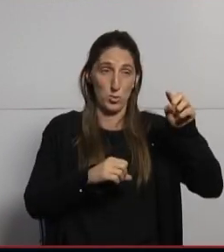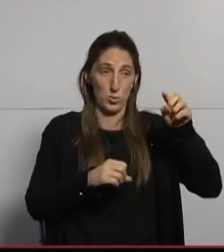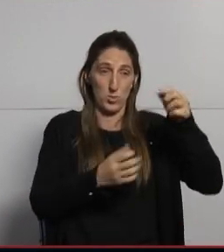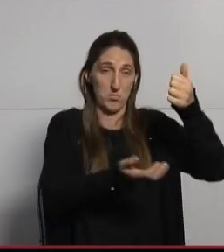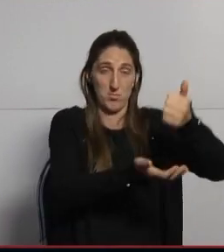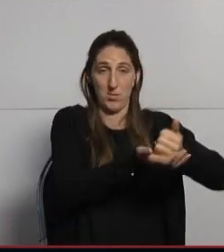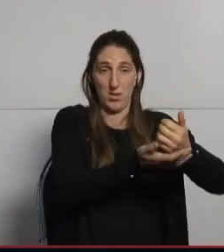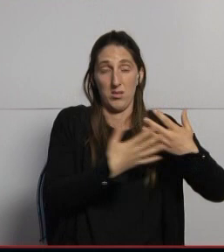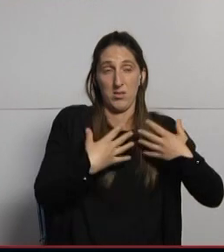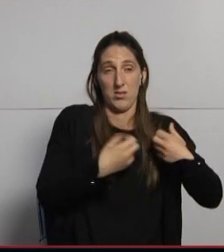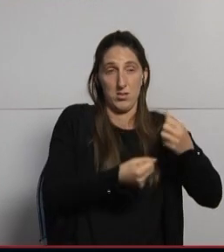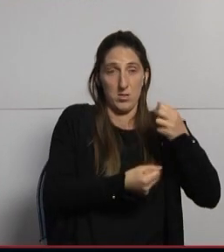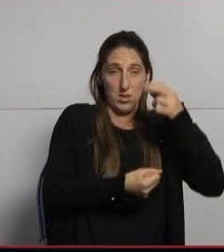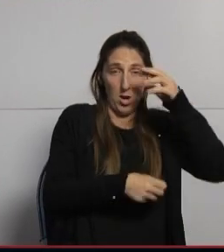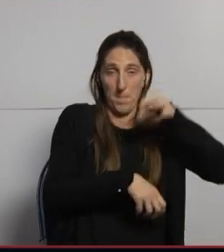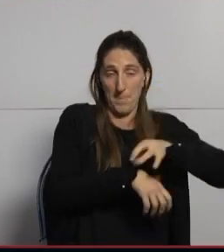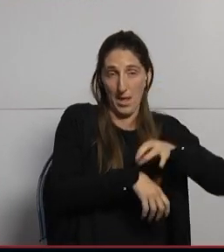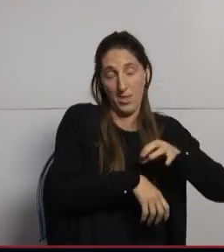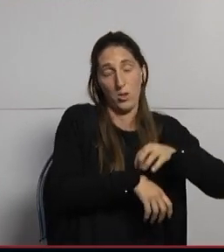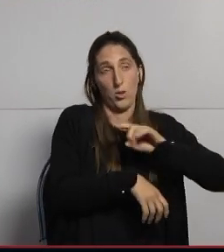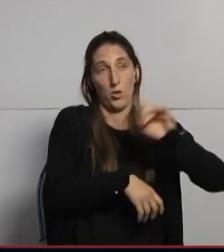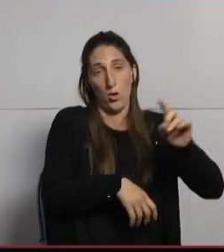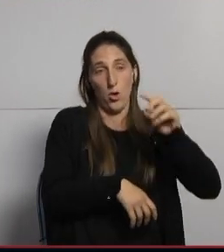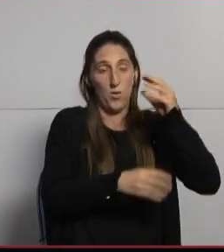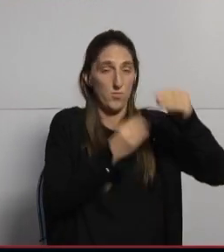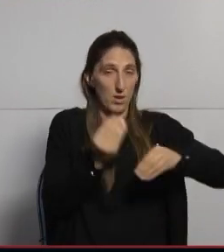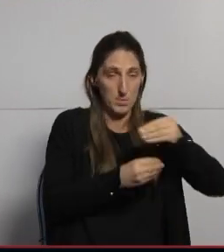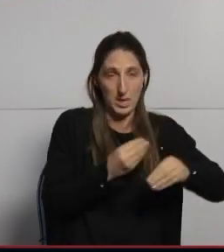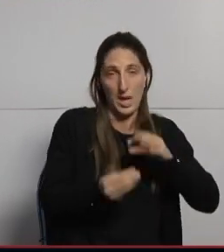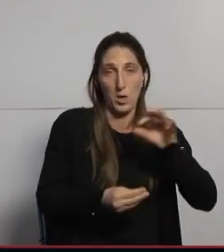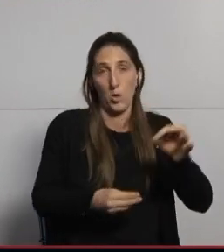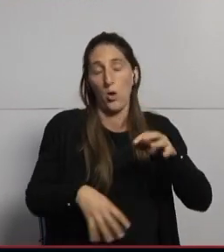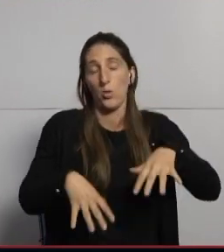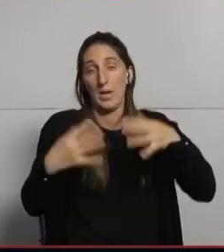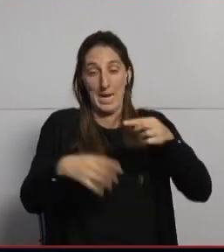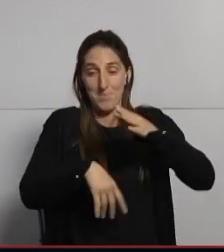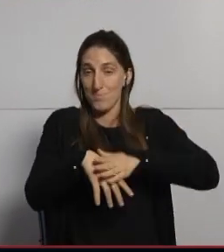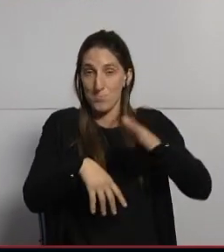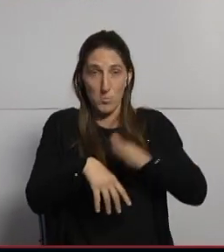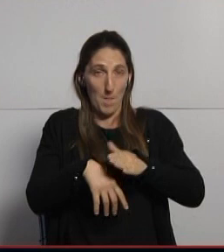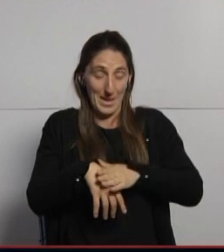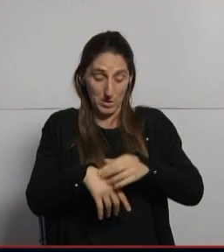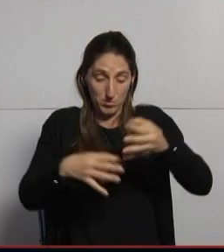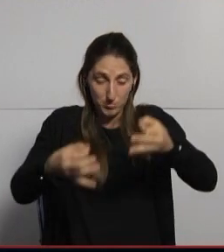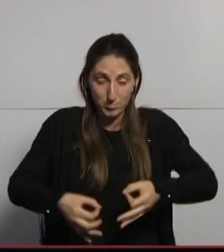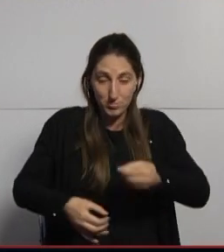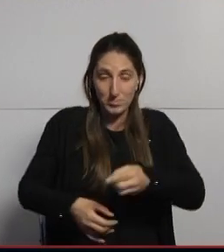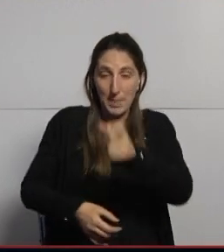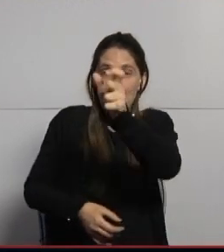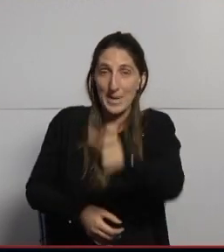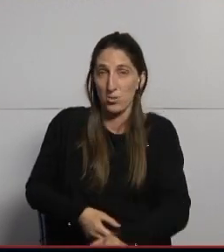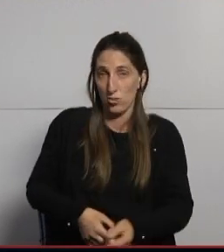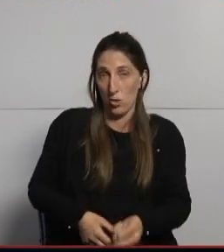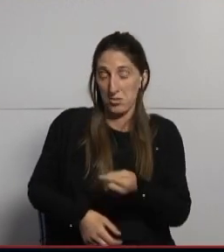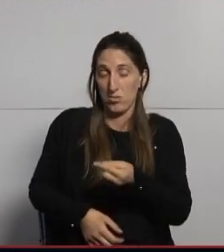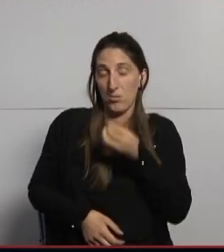su prestador de servicios o su médico de cabecera o un familiar o quien sea, puede estar mirando en tiempo real el comportamiento de este paciente. Esto es muy